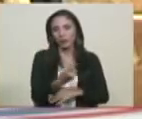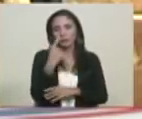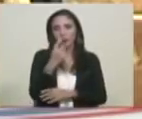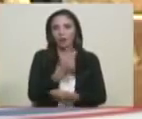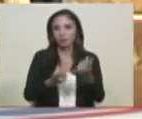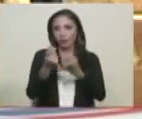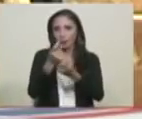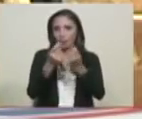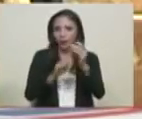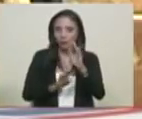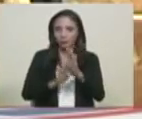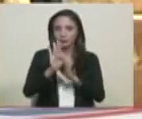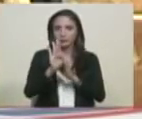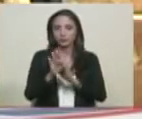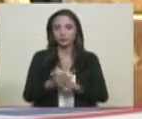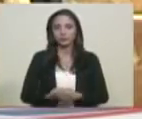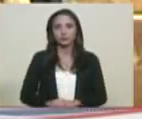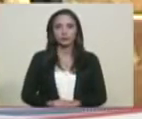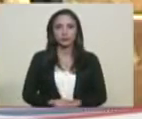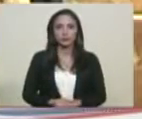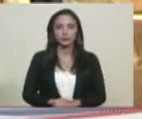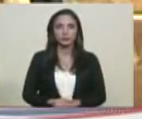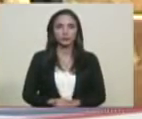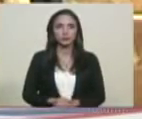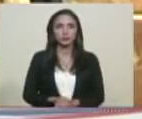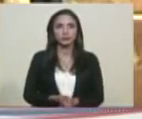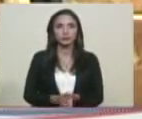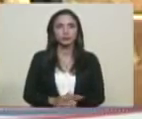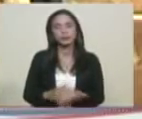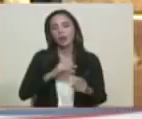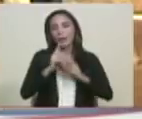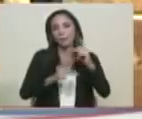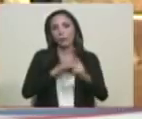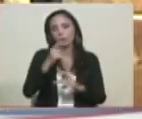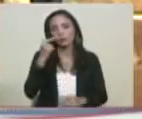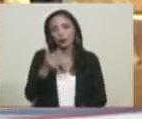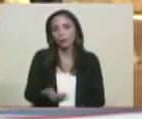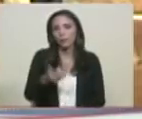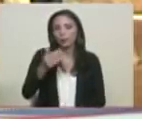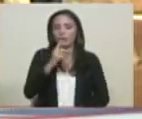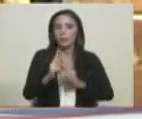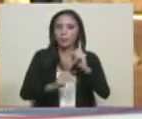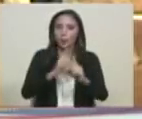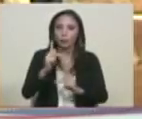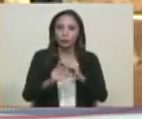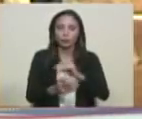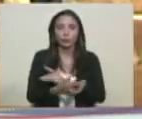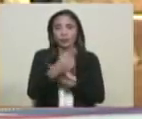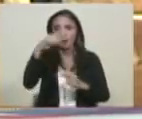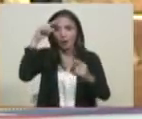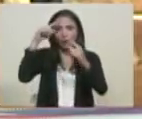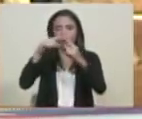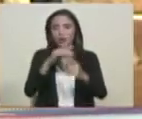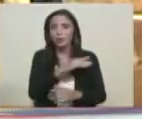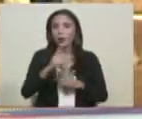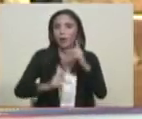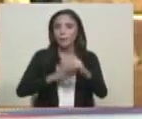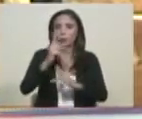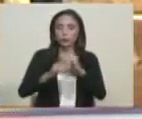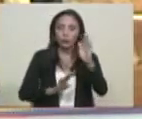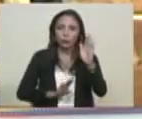la recuperación del crecimiento, la producción de riquezas, la producción, ese es el eje, ese es el